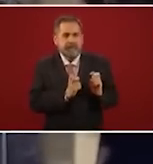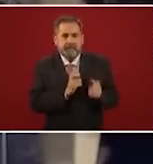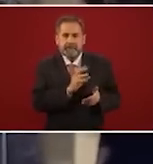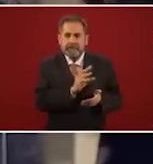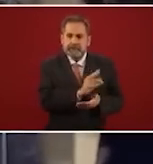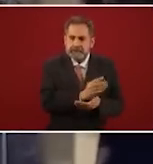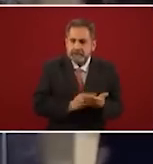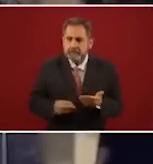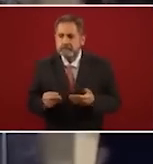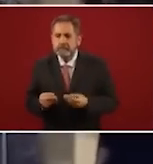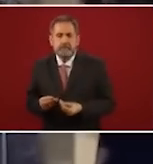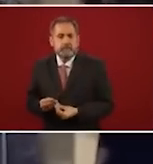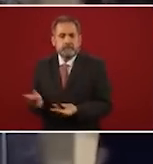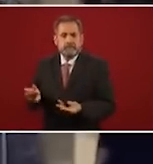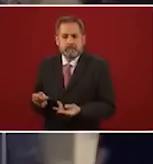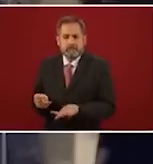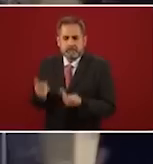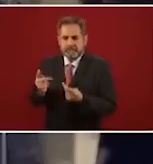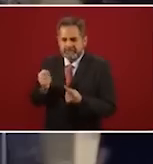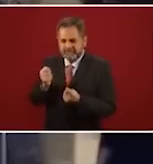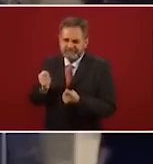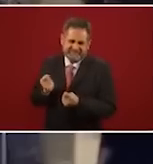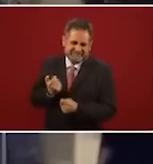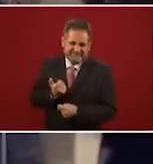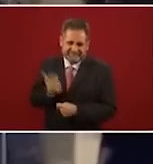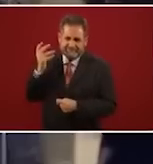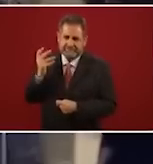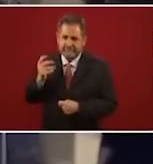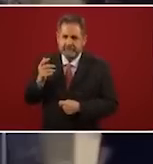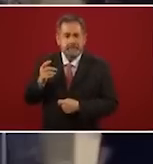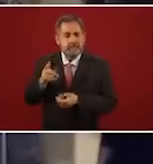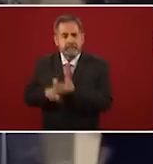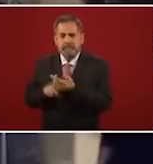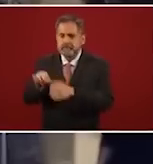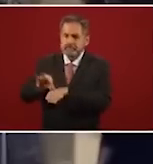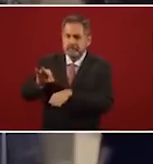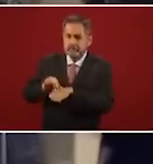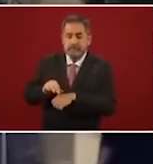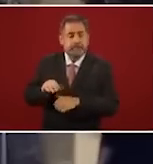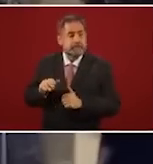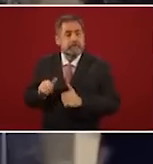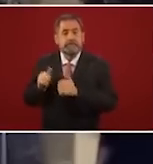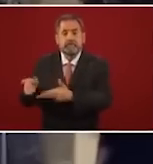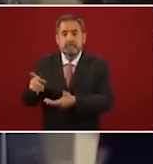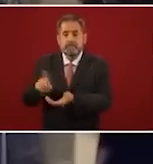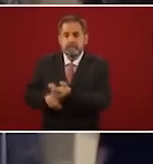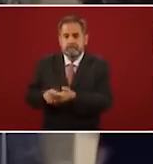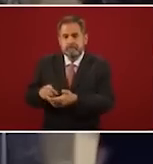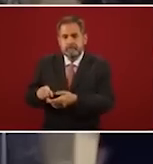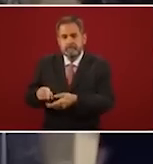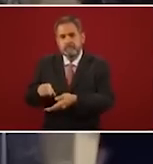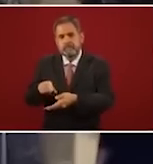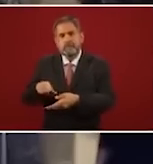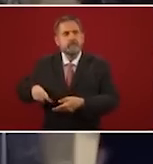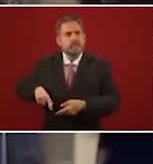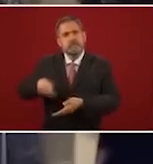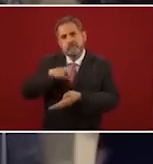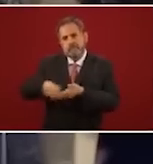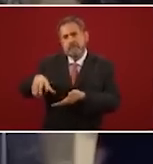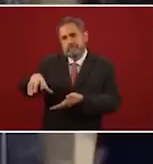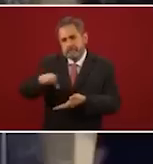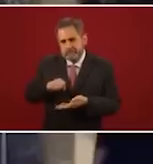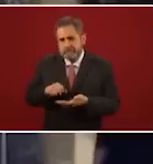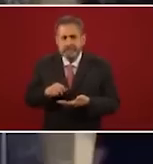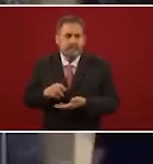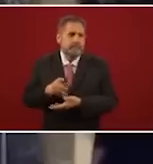o que se sabe que se sacan los medicamentos para venderlos a las farmacias y una vez que están afuera los medicamentos que compraba el gobierno federal,